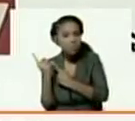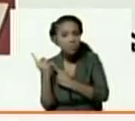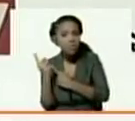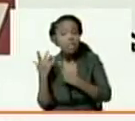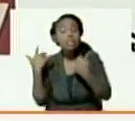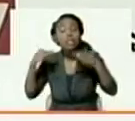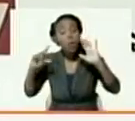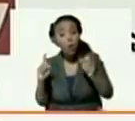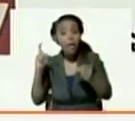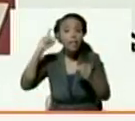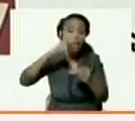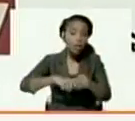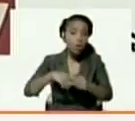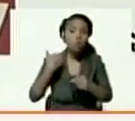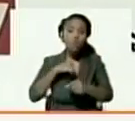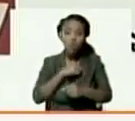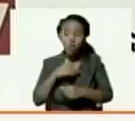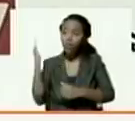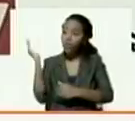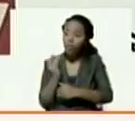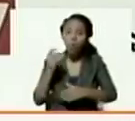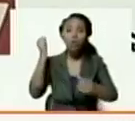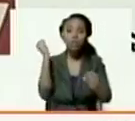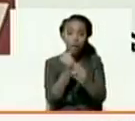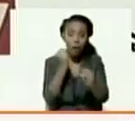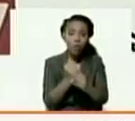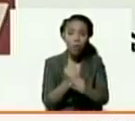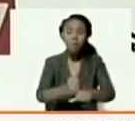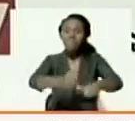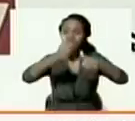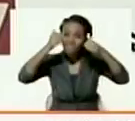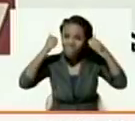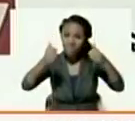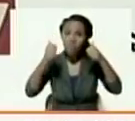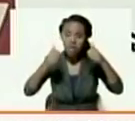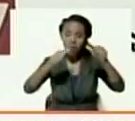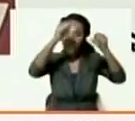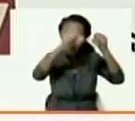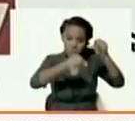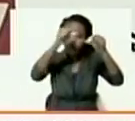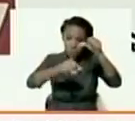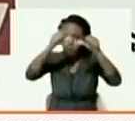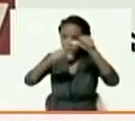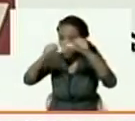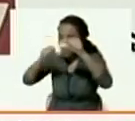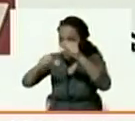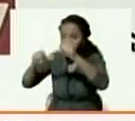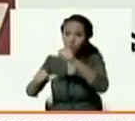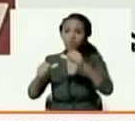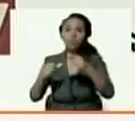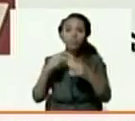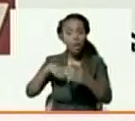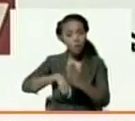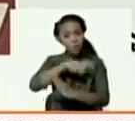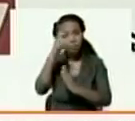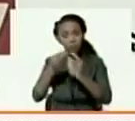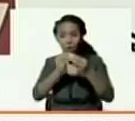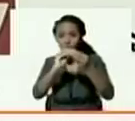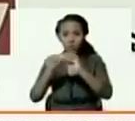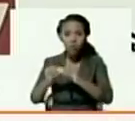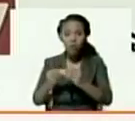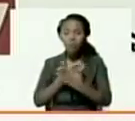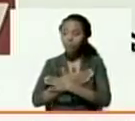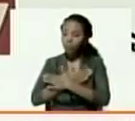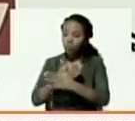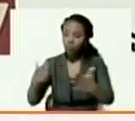según el registro que nosotros hemos venido trabajando, es un registro bien concienzudo, hecho para garantizar